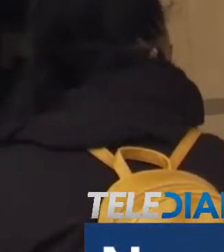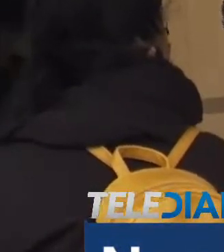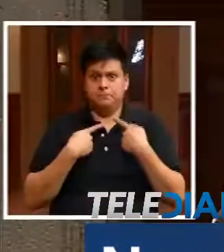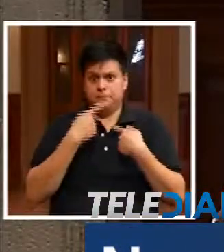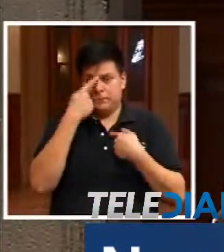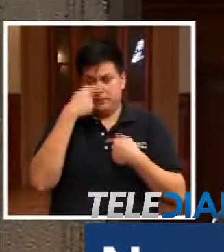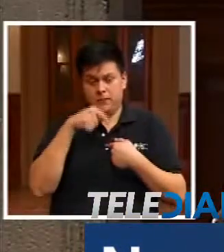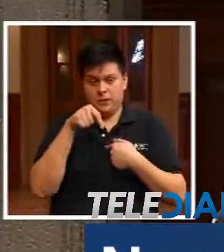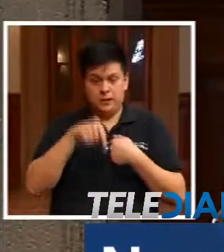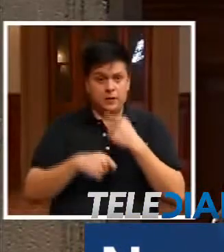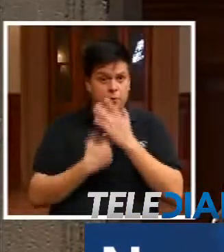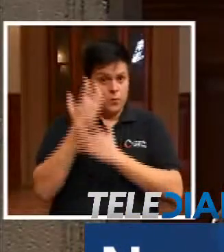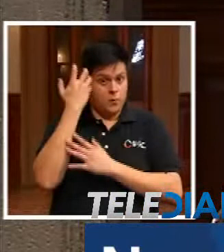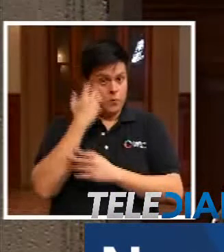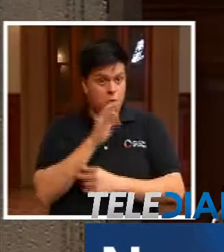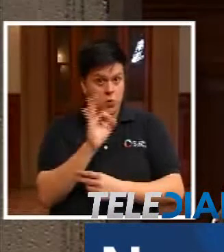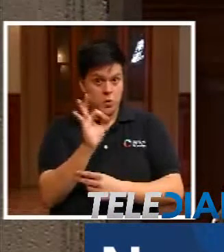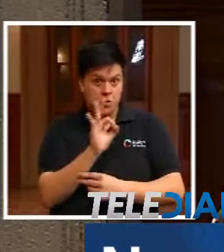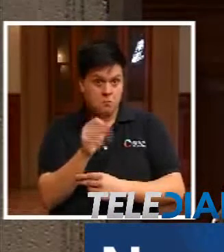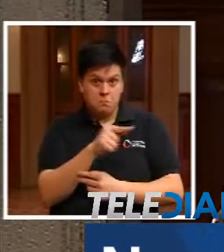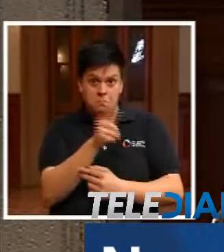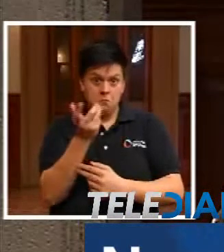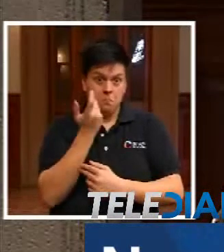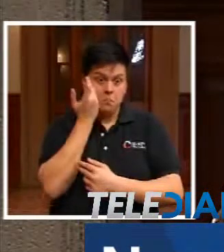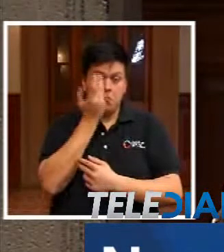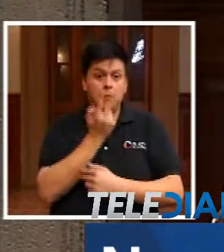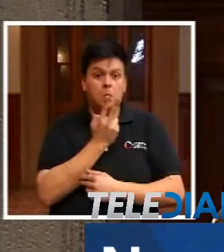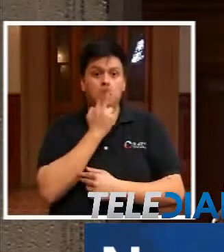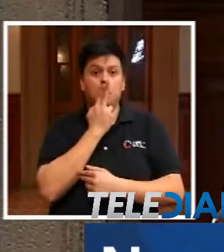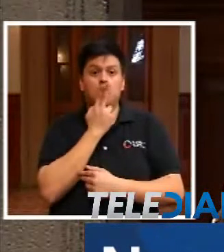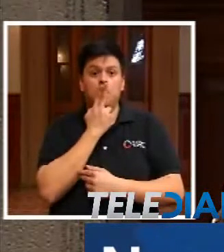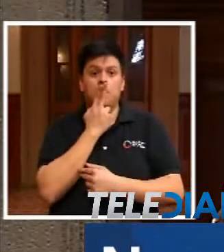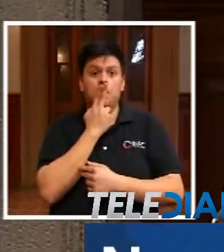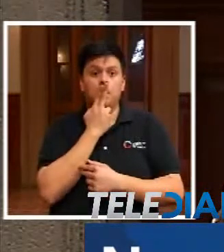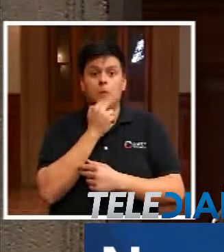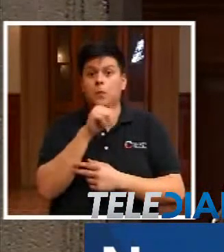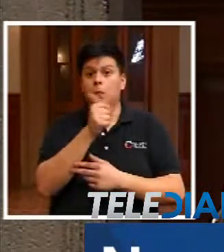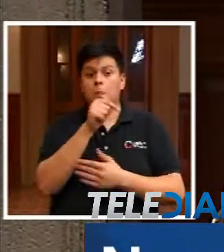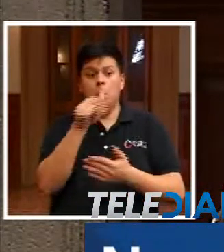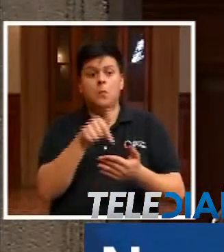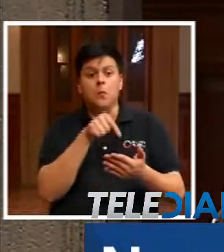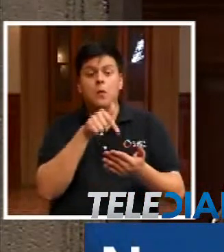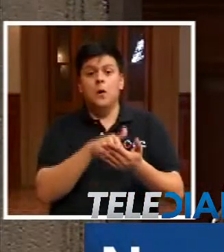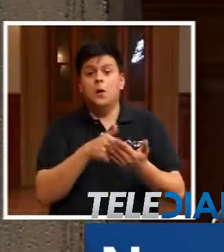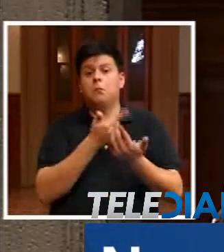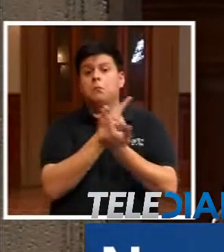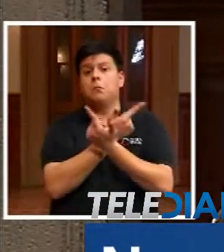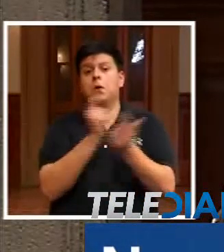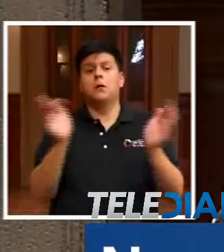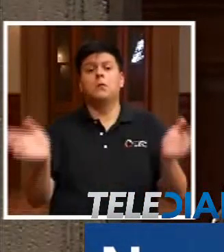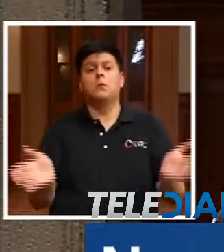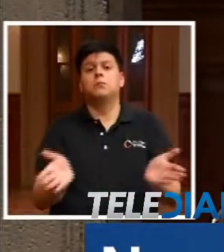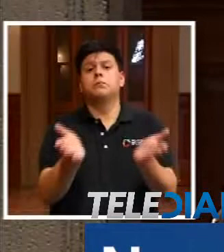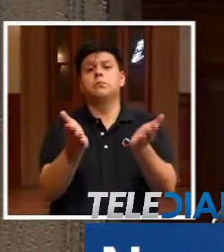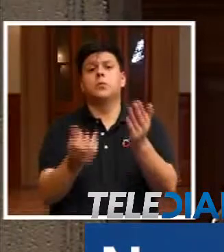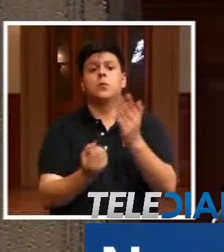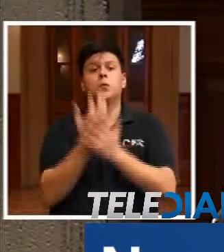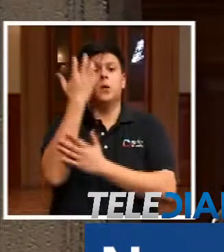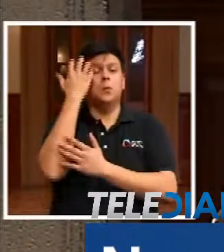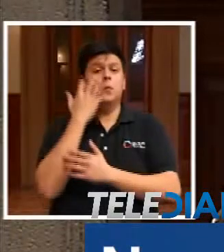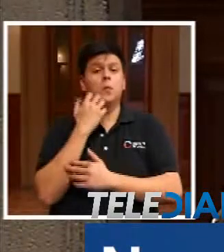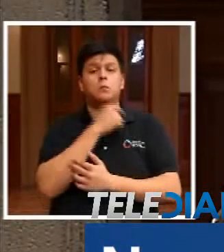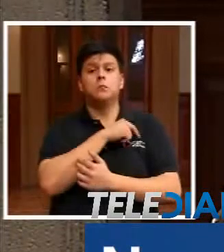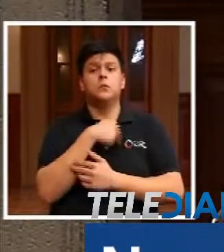guía. Si ellos quieren utilizarlas en algún otro lugar, adelante, en Nuevo León no